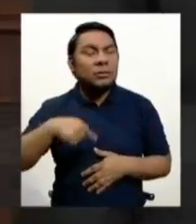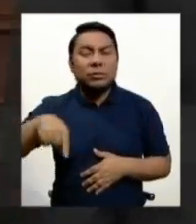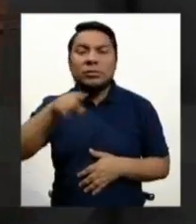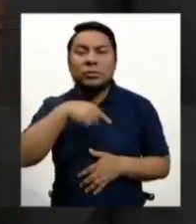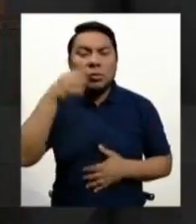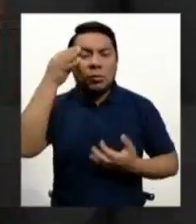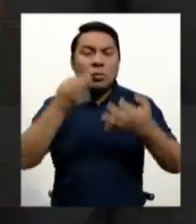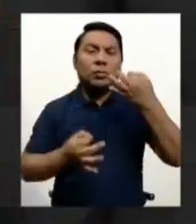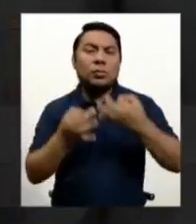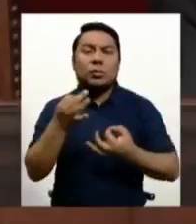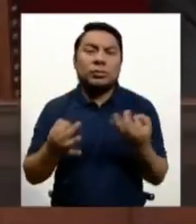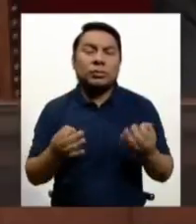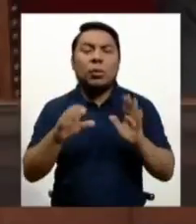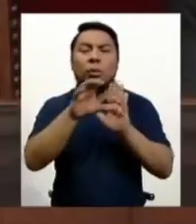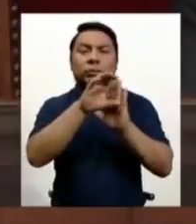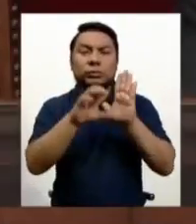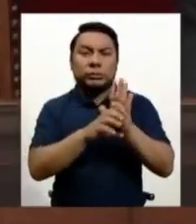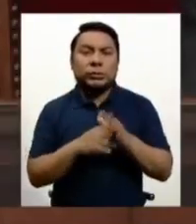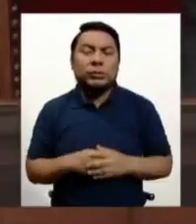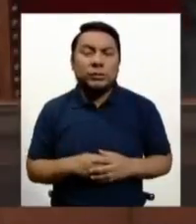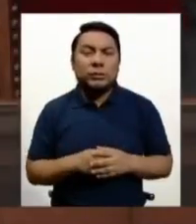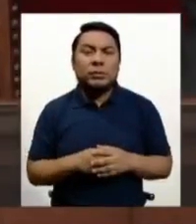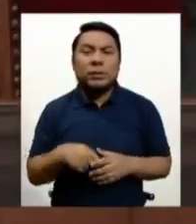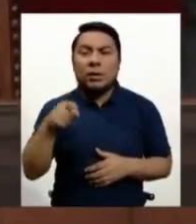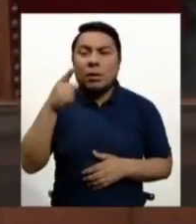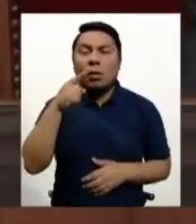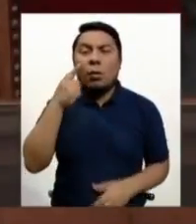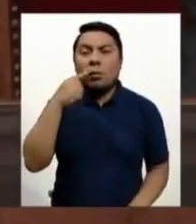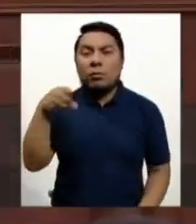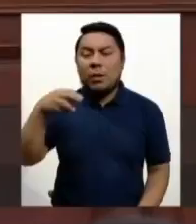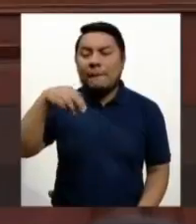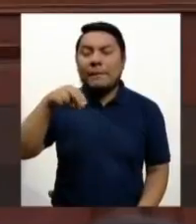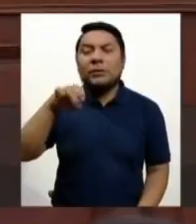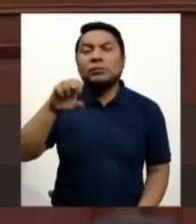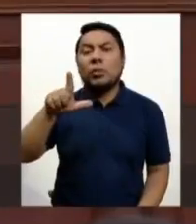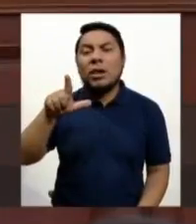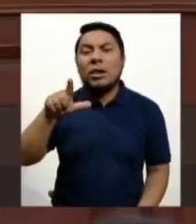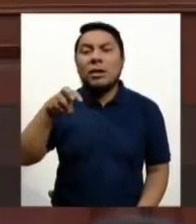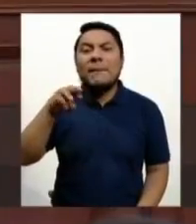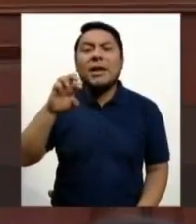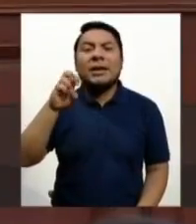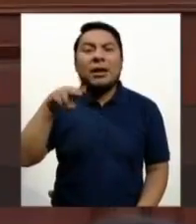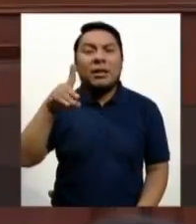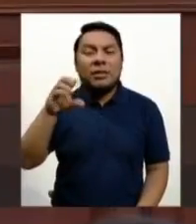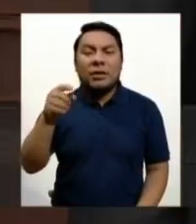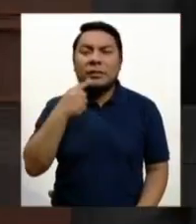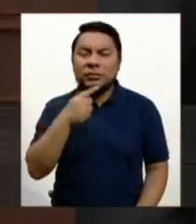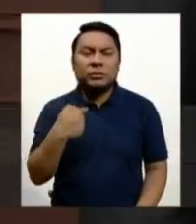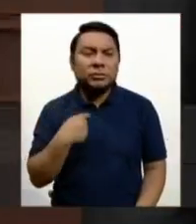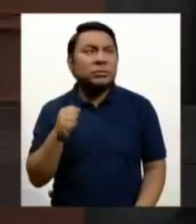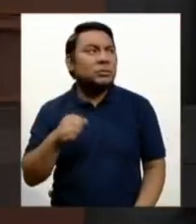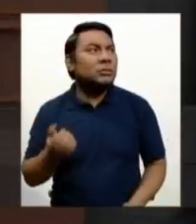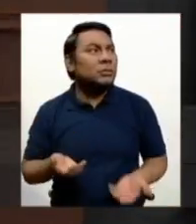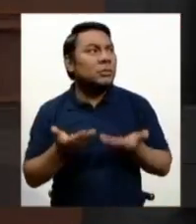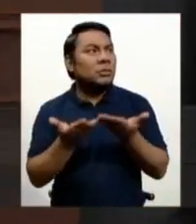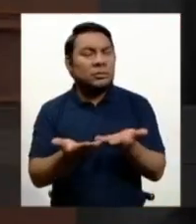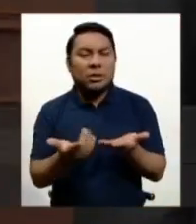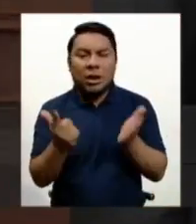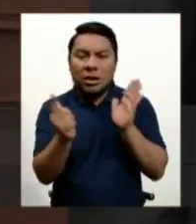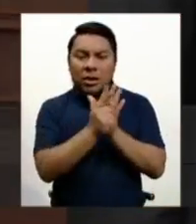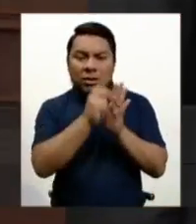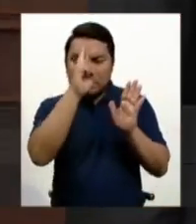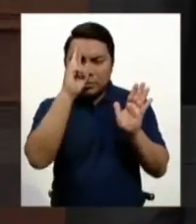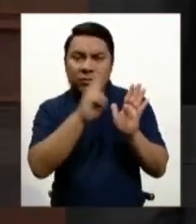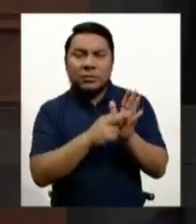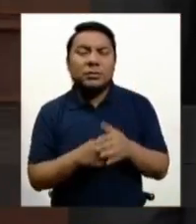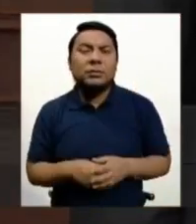jurisdicción constitucional. Manuel Miranda sostuvo que solo se ha actuado conforme a ley. Ello, en